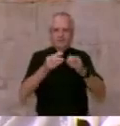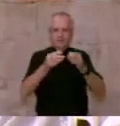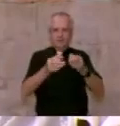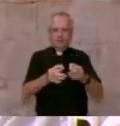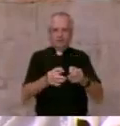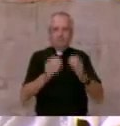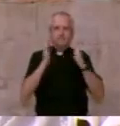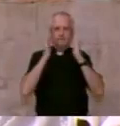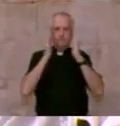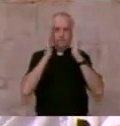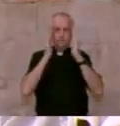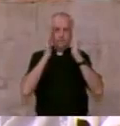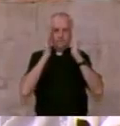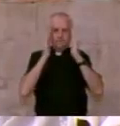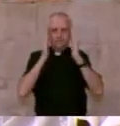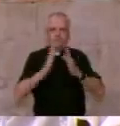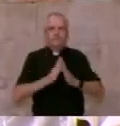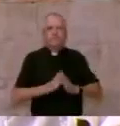acompañe.